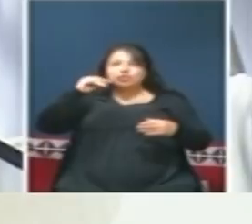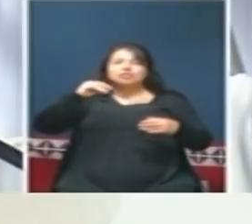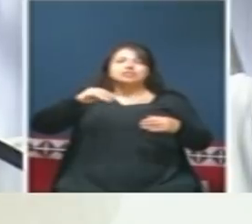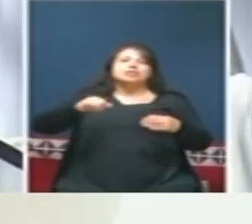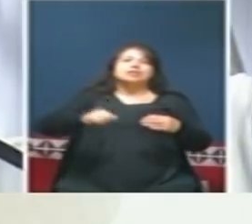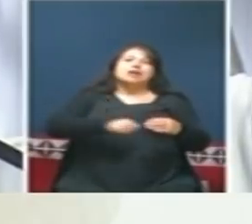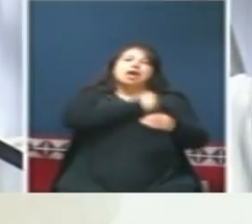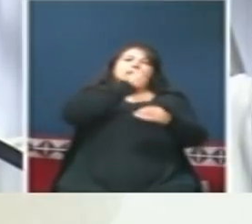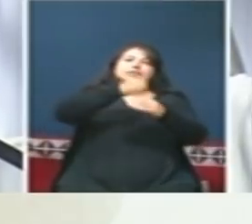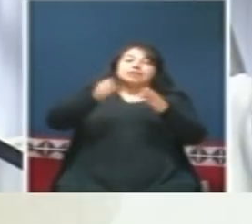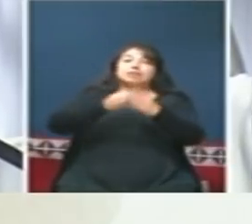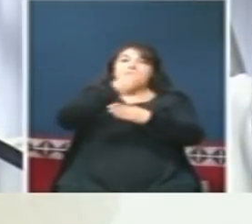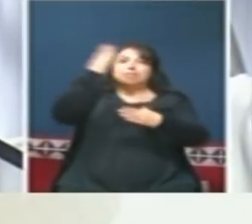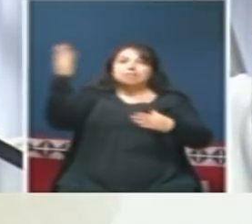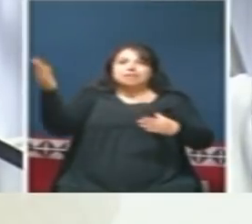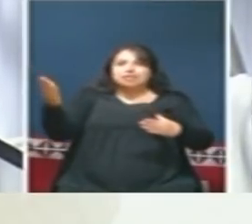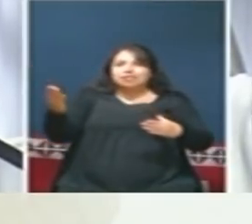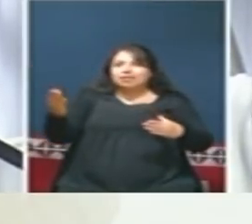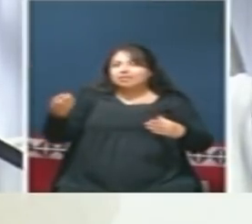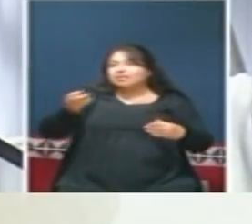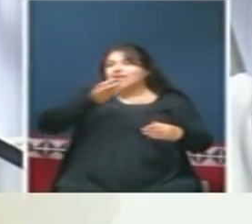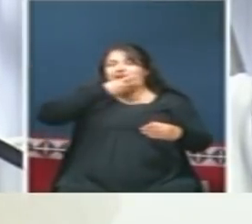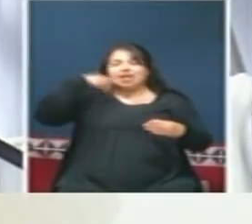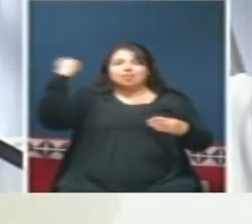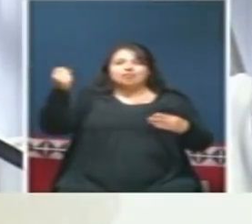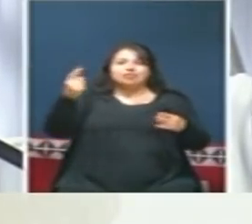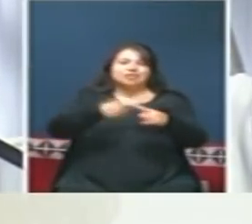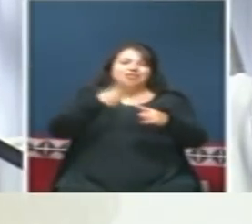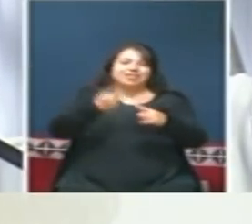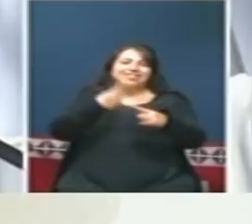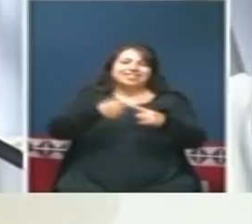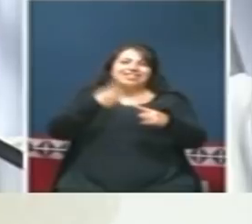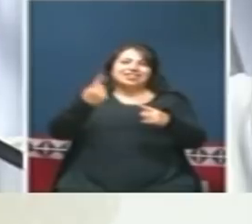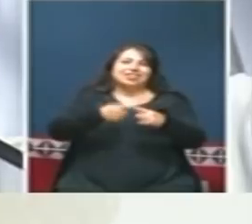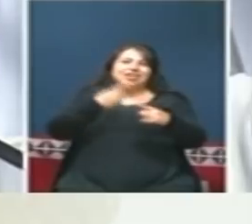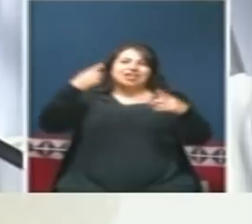anoche prepararon una hermosa y festiva velada.